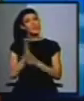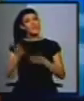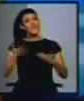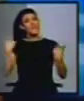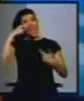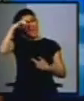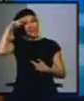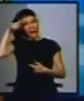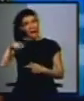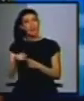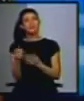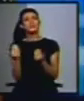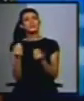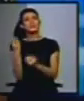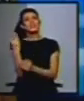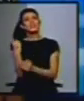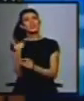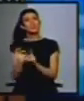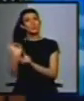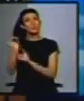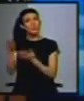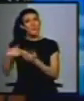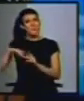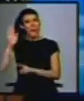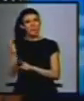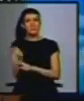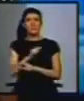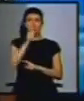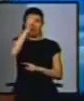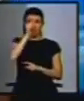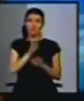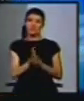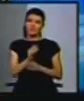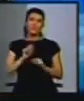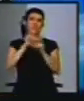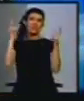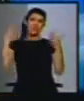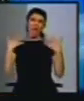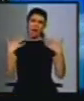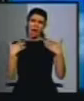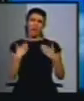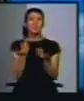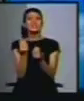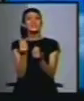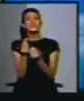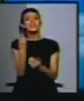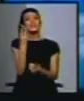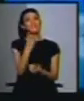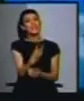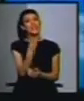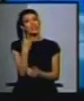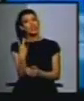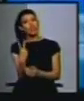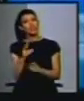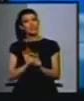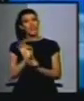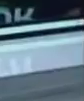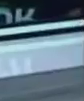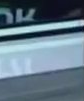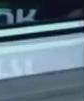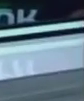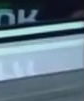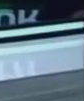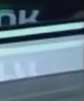verano, esperamos una máxima de 31 y el domingo seguimos con un día soleado y caluroso a la espera de 32 grados de